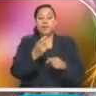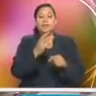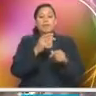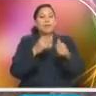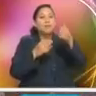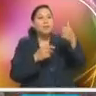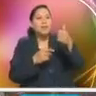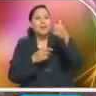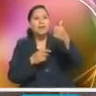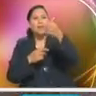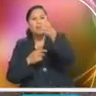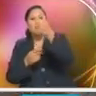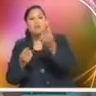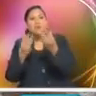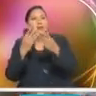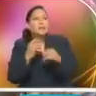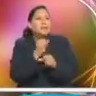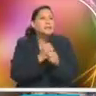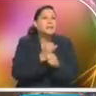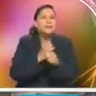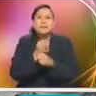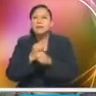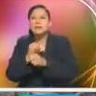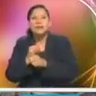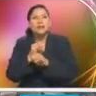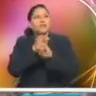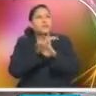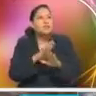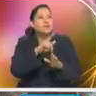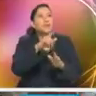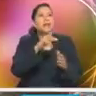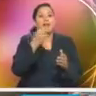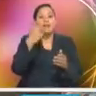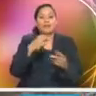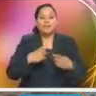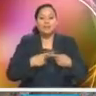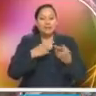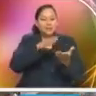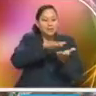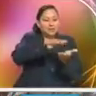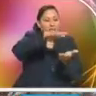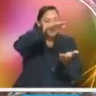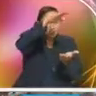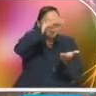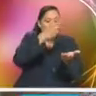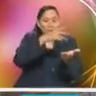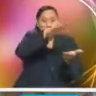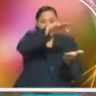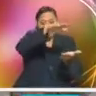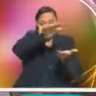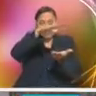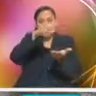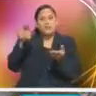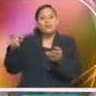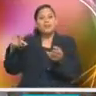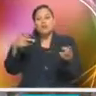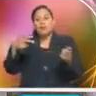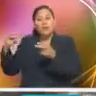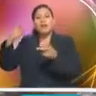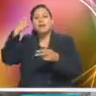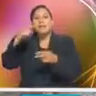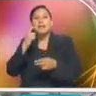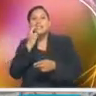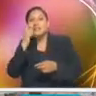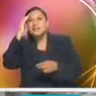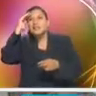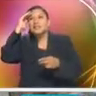información va generando una cantidad de datos que se traducen en una necesidad que después se vuelve el